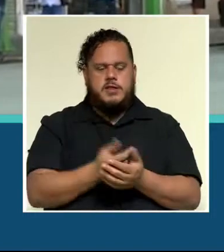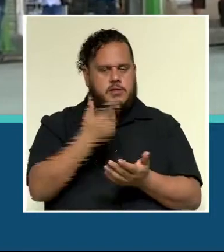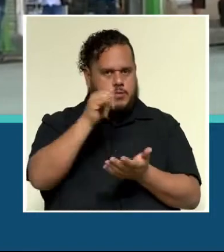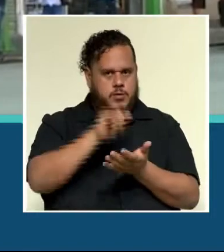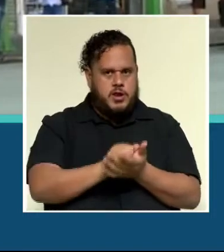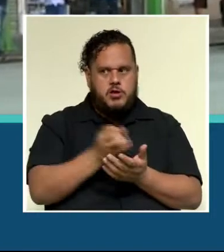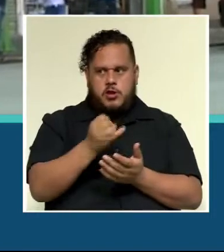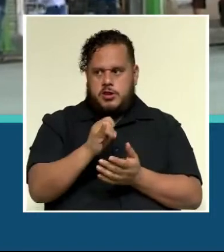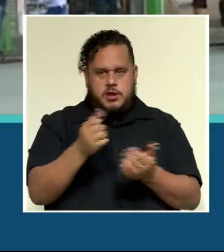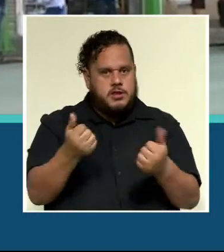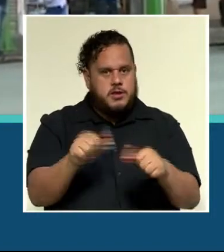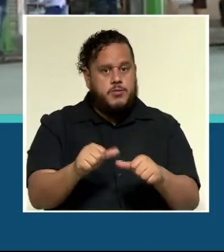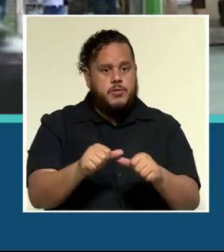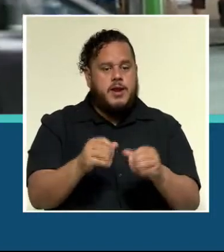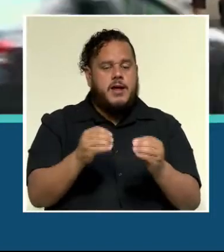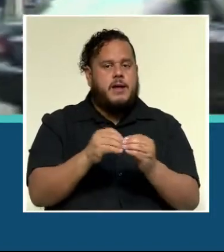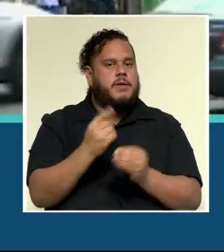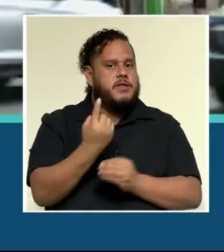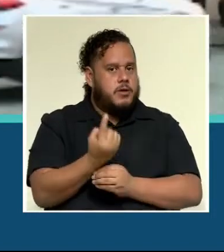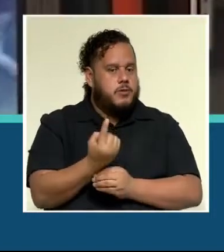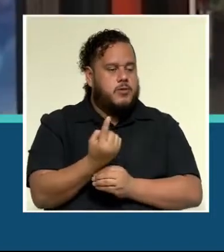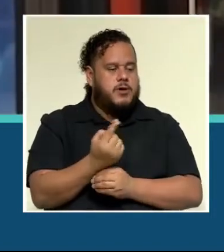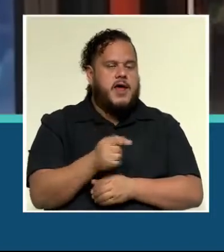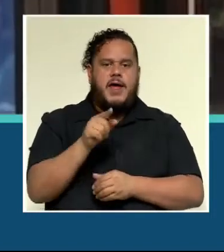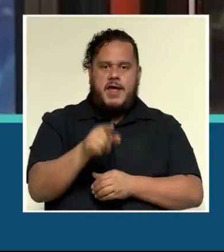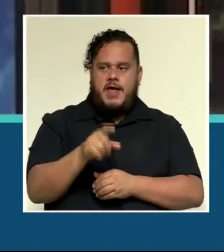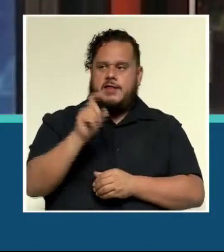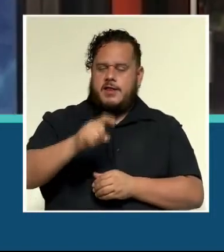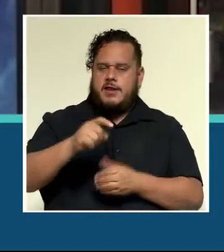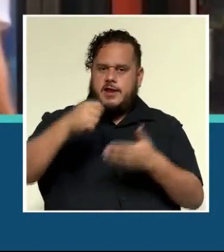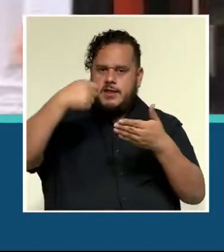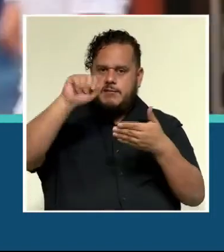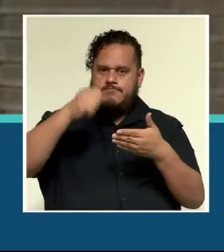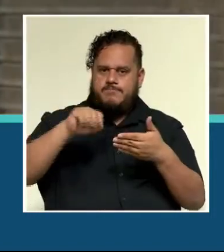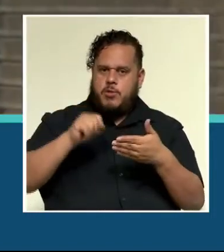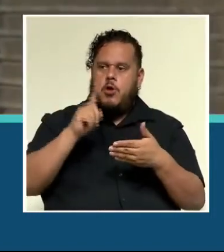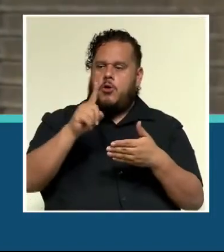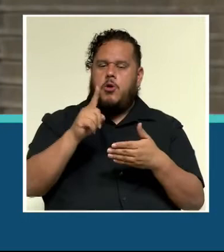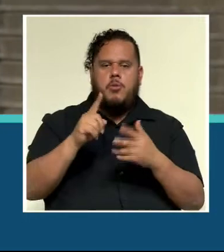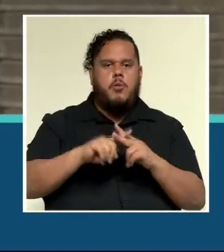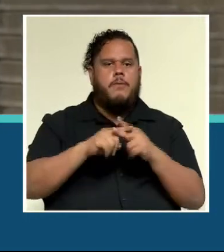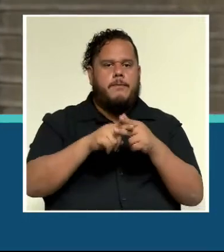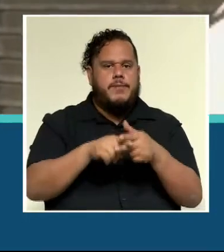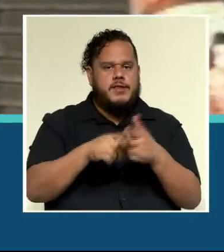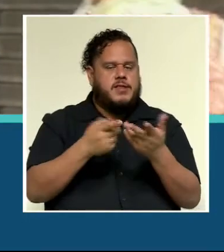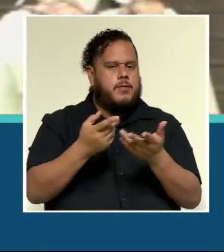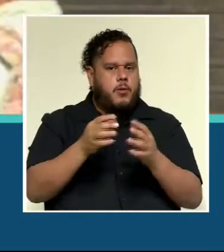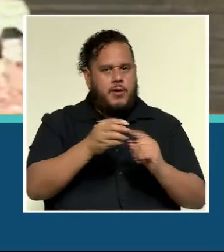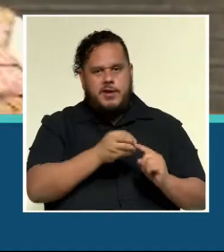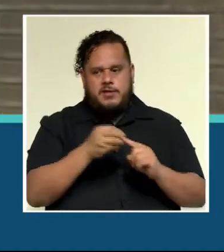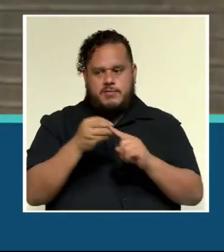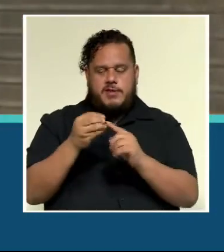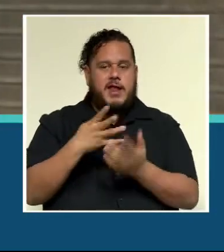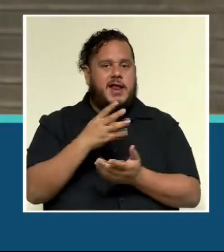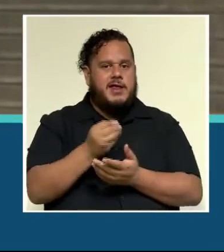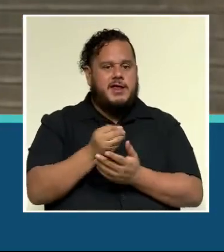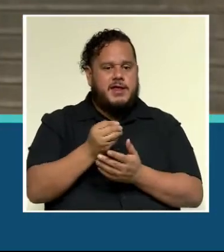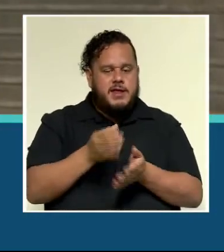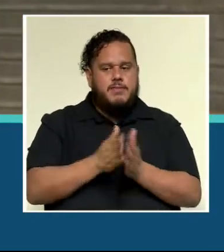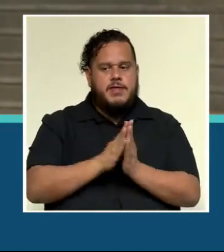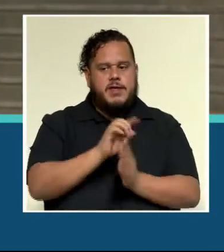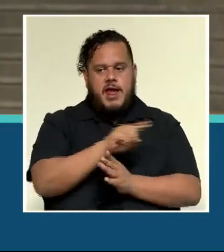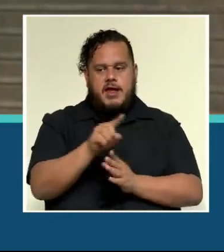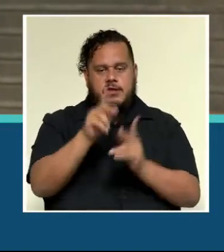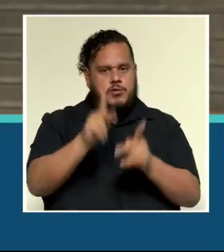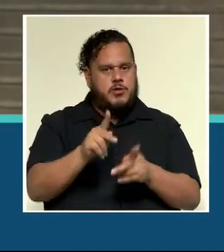contrario, si se aprobara más de una, esta tendrá que ser calificada como una operación crediticia especial y piden a aquellas personas que no